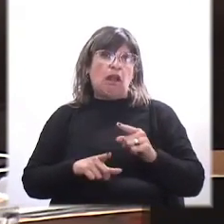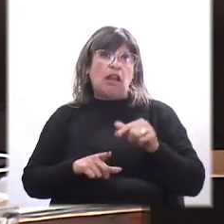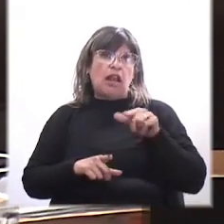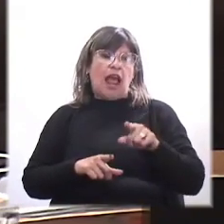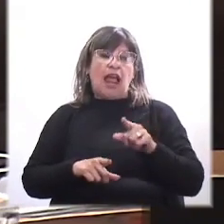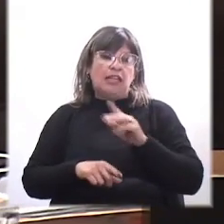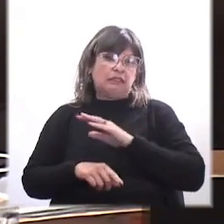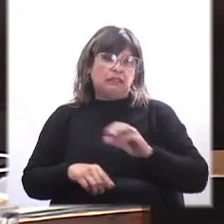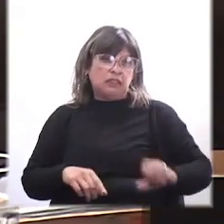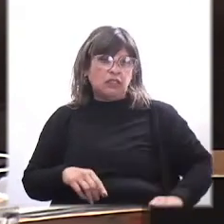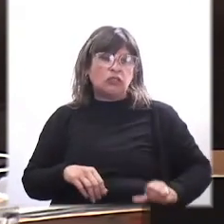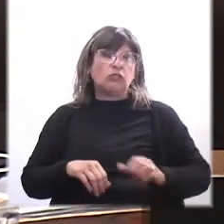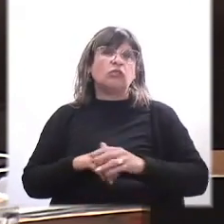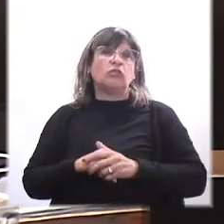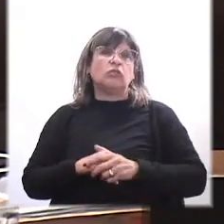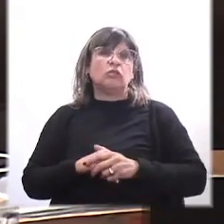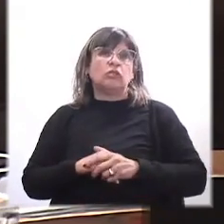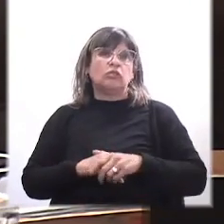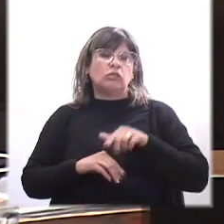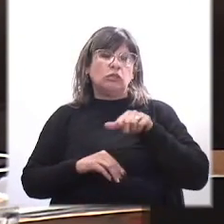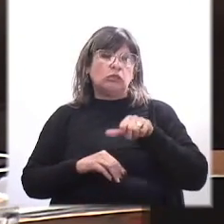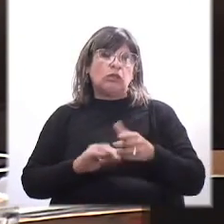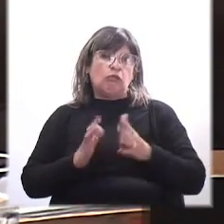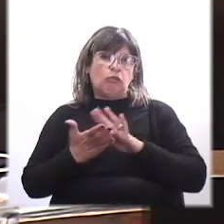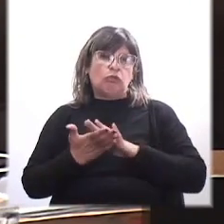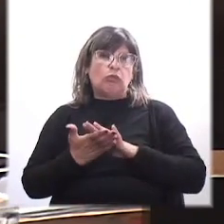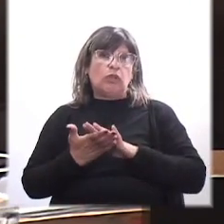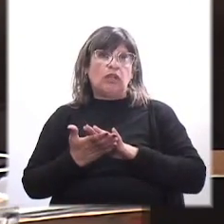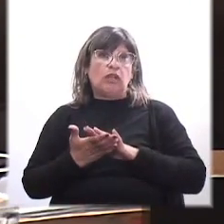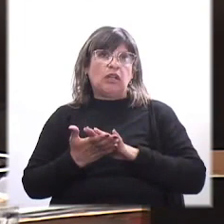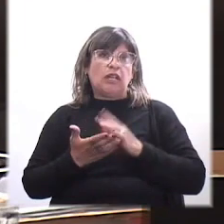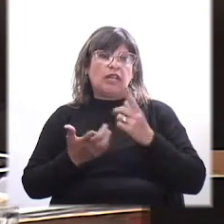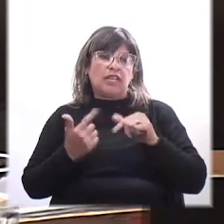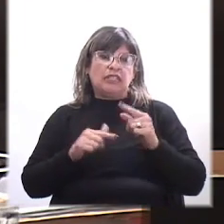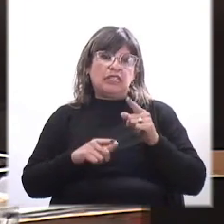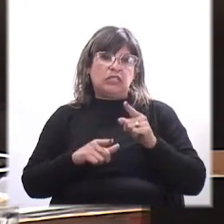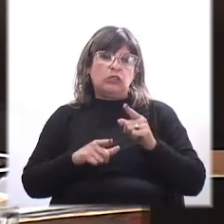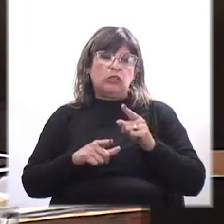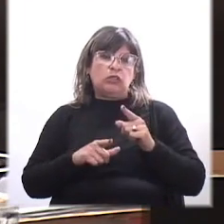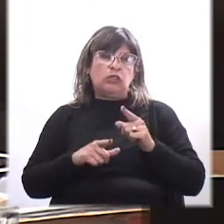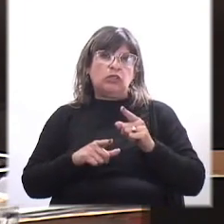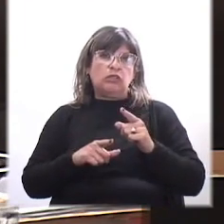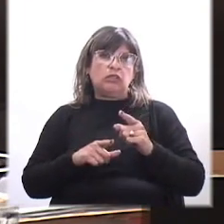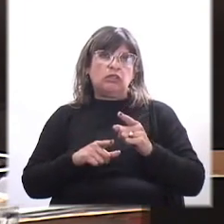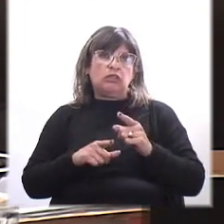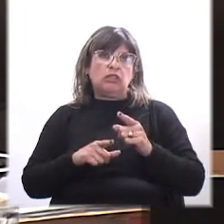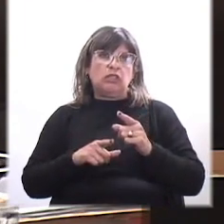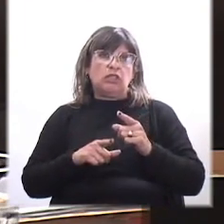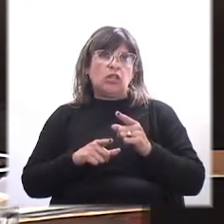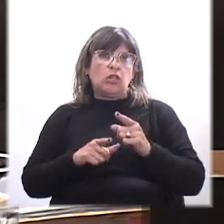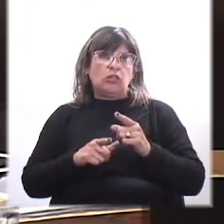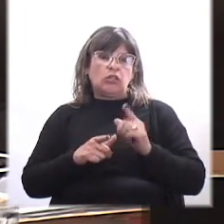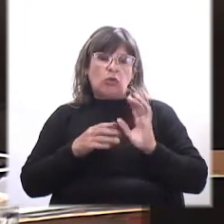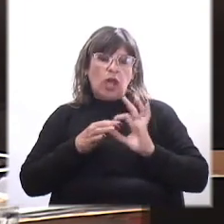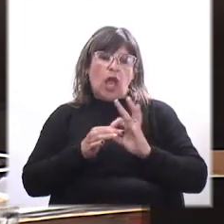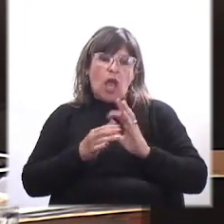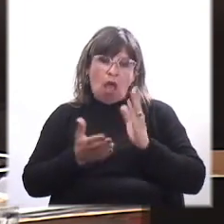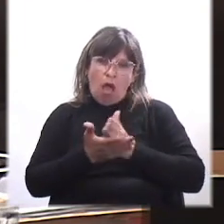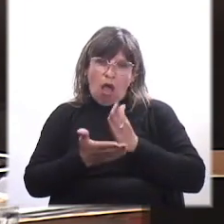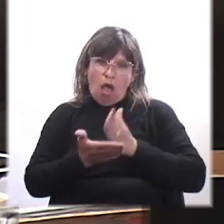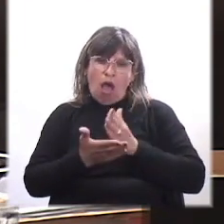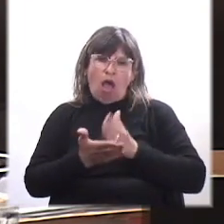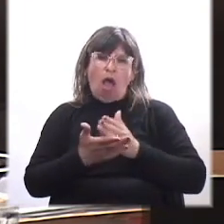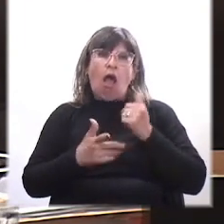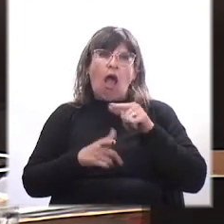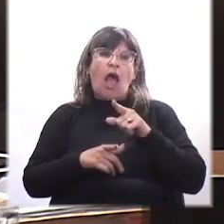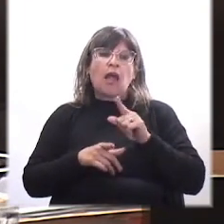hacienda pública en el sentido que de haber obrado a un estricto apego a la protección del interés público